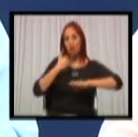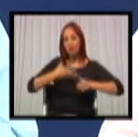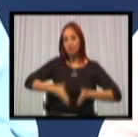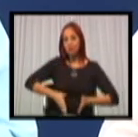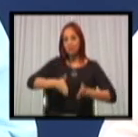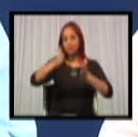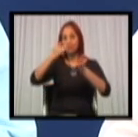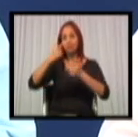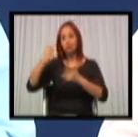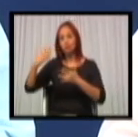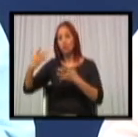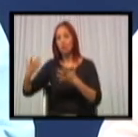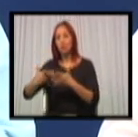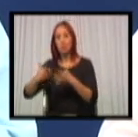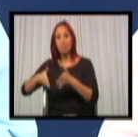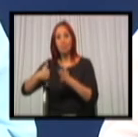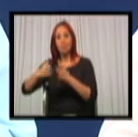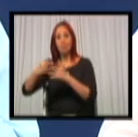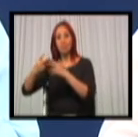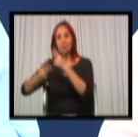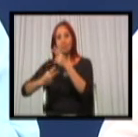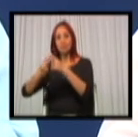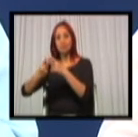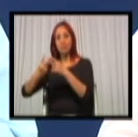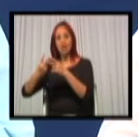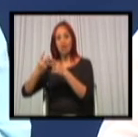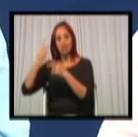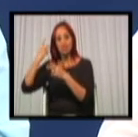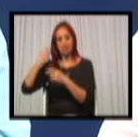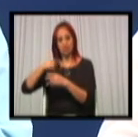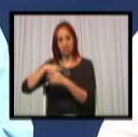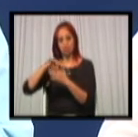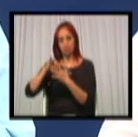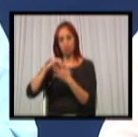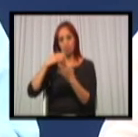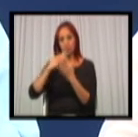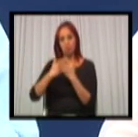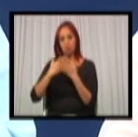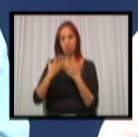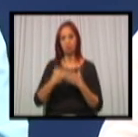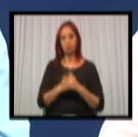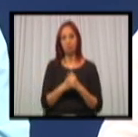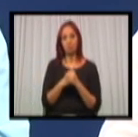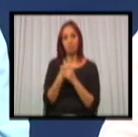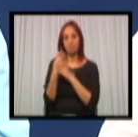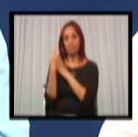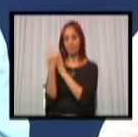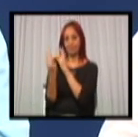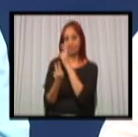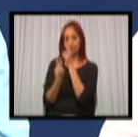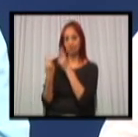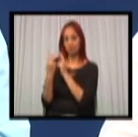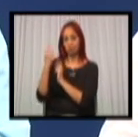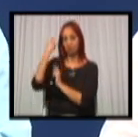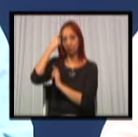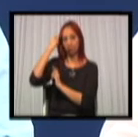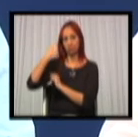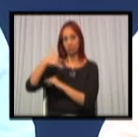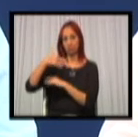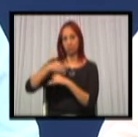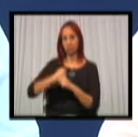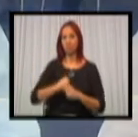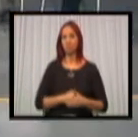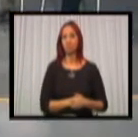Yo le he dado prioridad a los caminos vecinales y en eso pueden ser los vecinos conscientes de lo que se ha hecho.